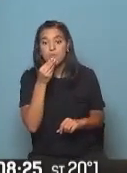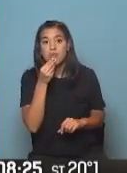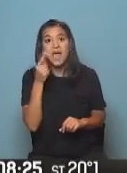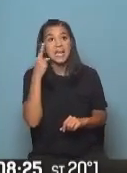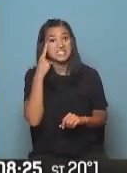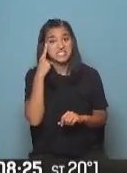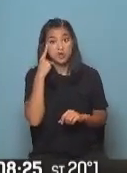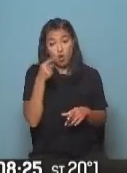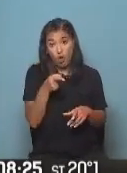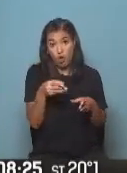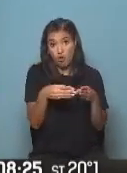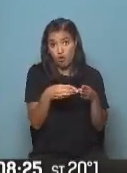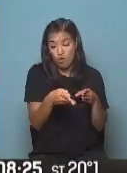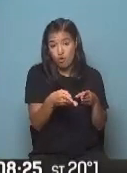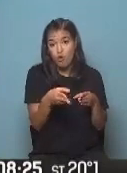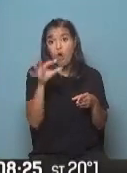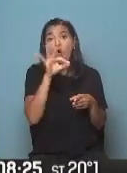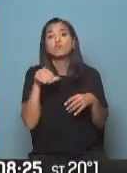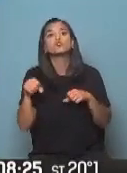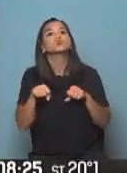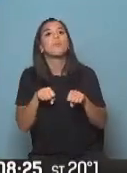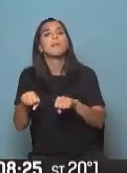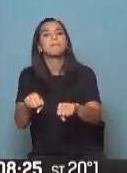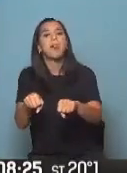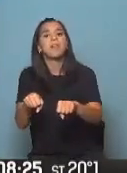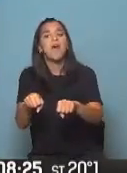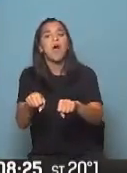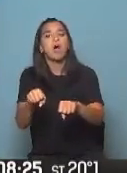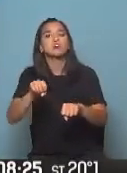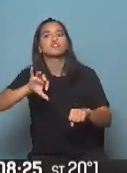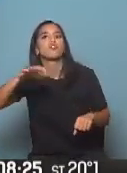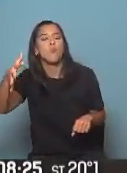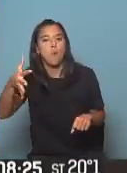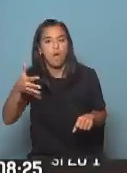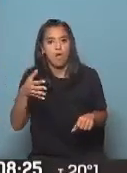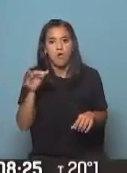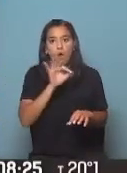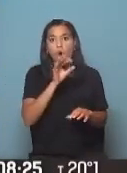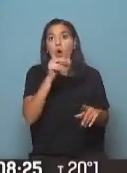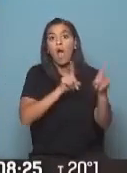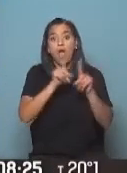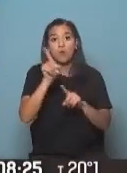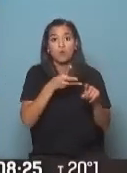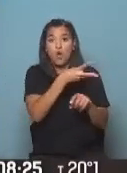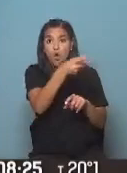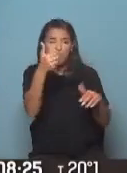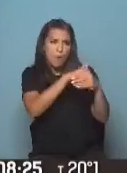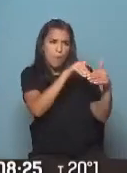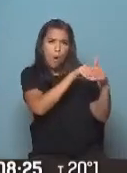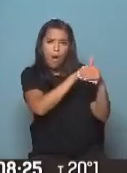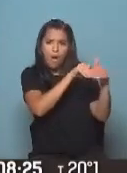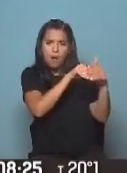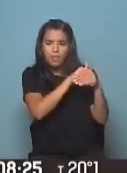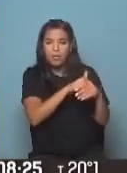chino de la esquina o al supermercado de a 5 cuadras. O estoquearse, como hacen algunos. O estoquearse, que eso es